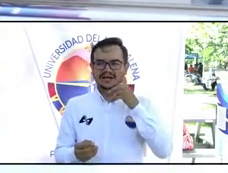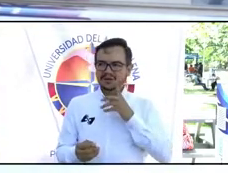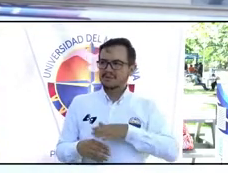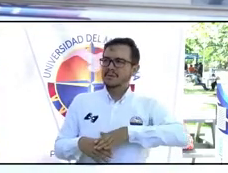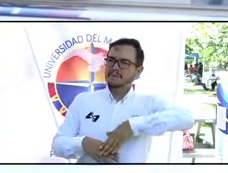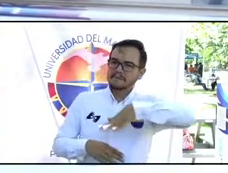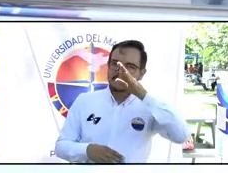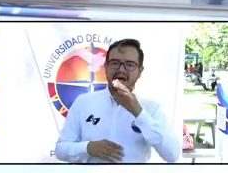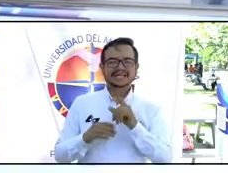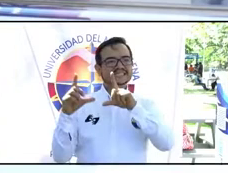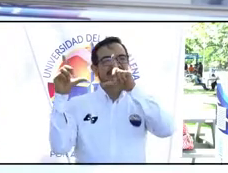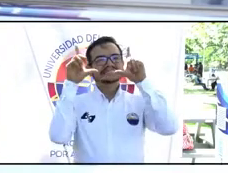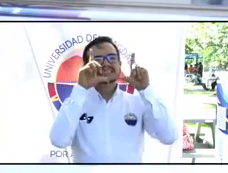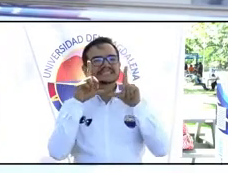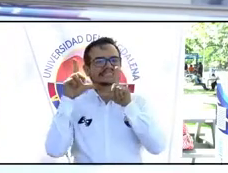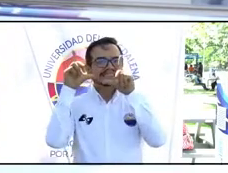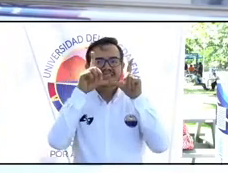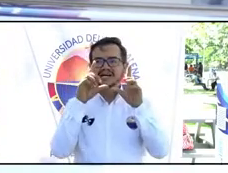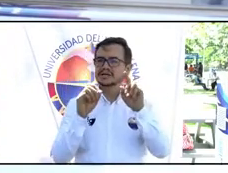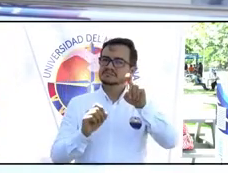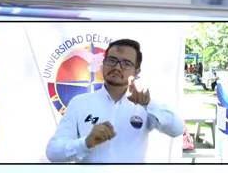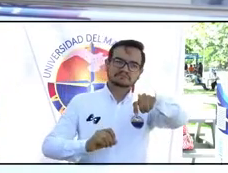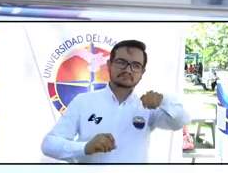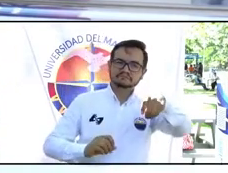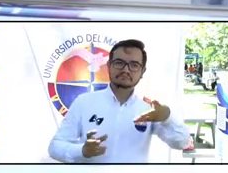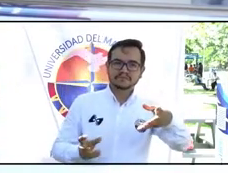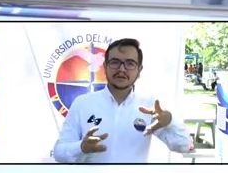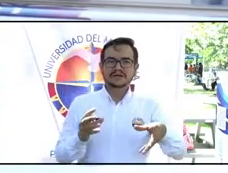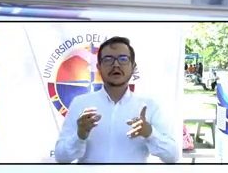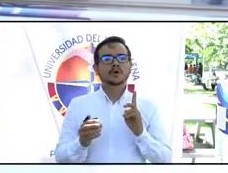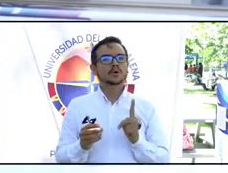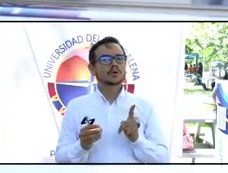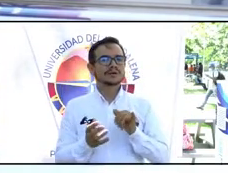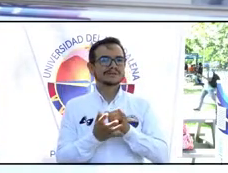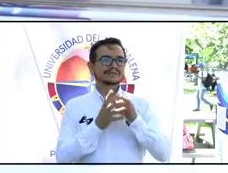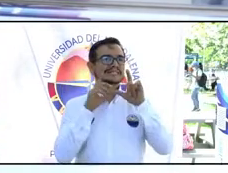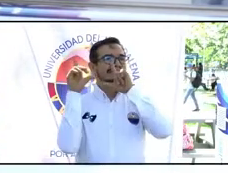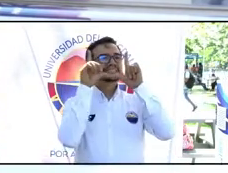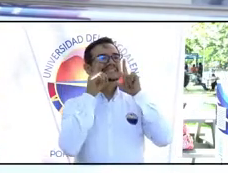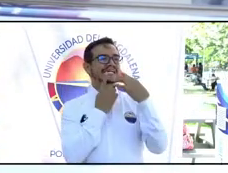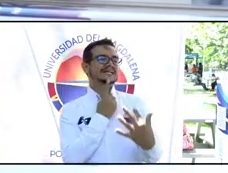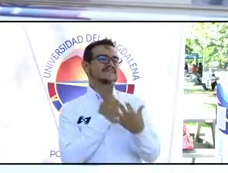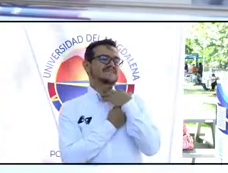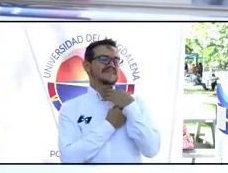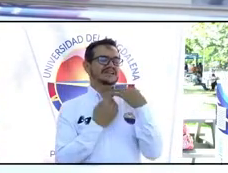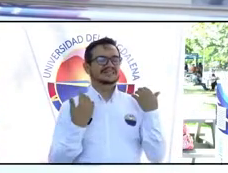de radiografías con la consecuente irradiación para el paciente.